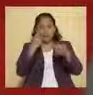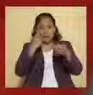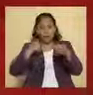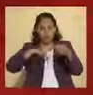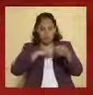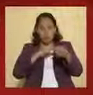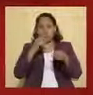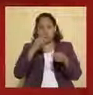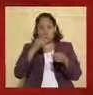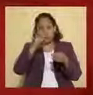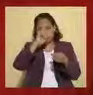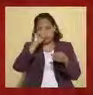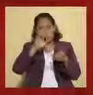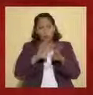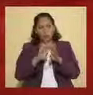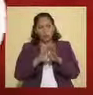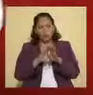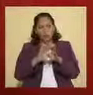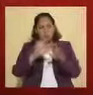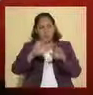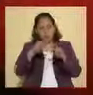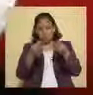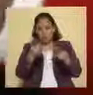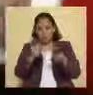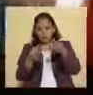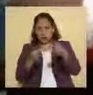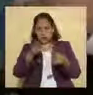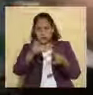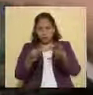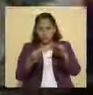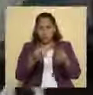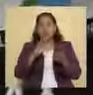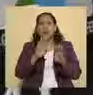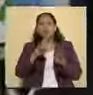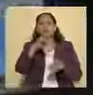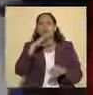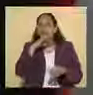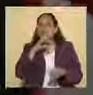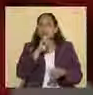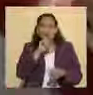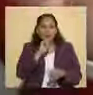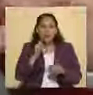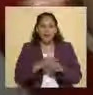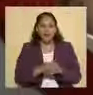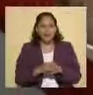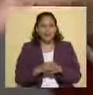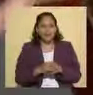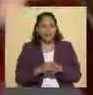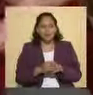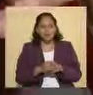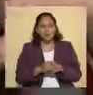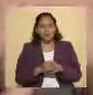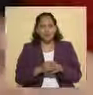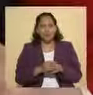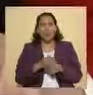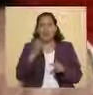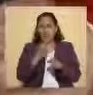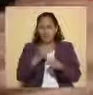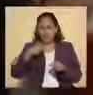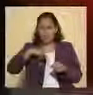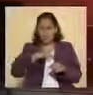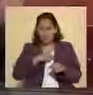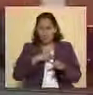hacer es yo Les recomiendo aquí que le den como una vueltecita para que no se ensucie entonces lo que